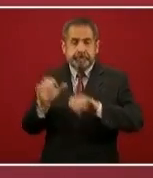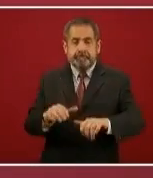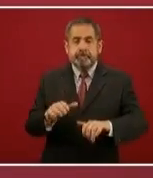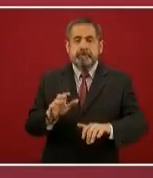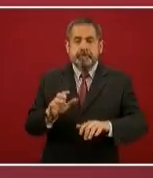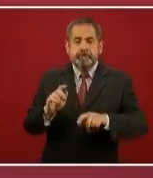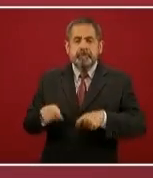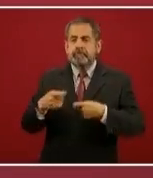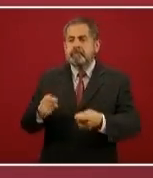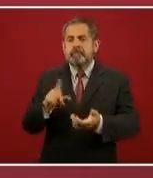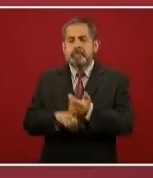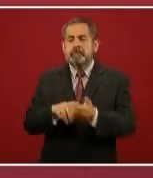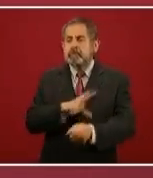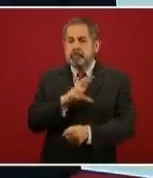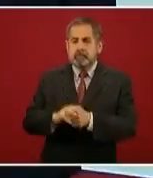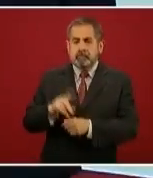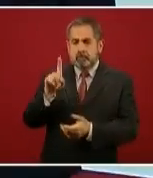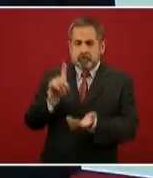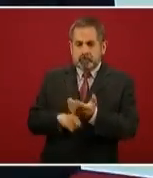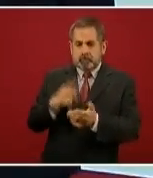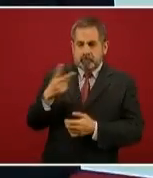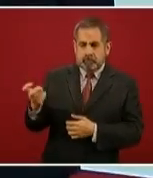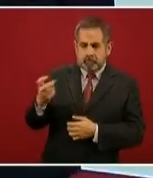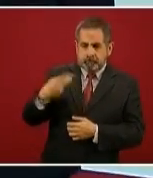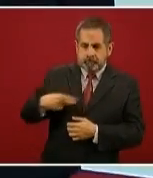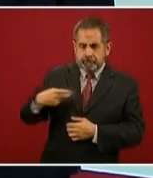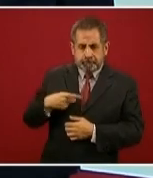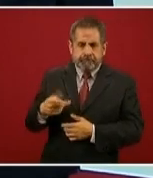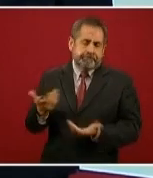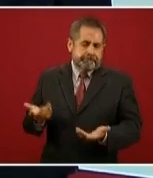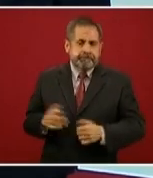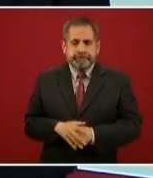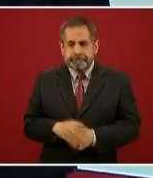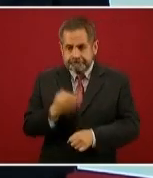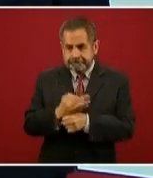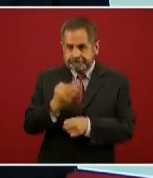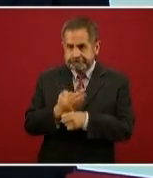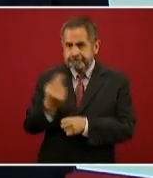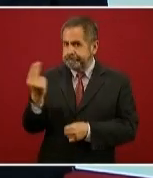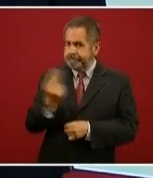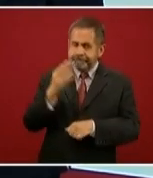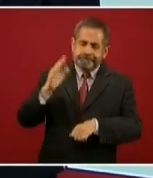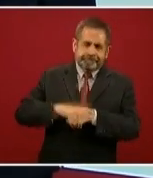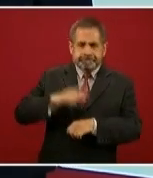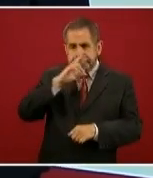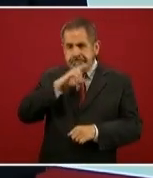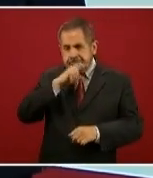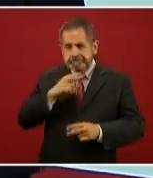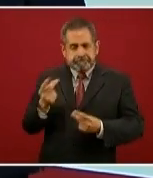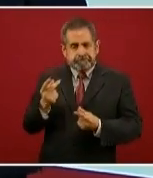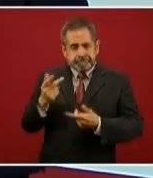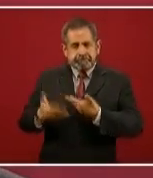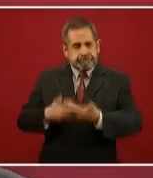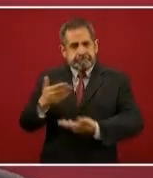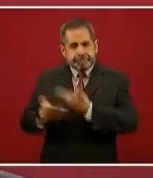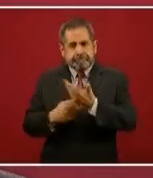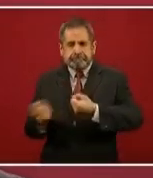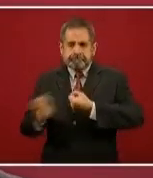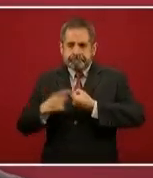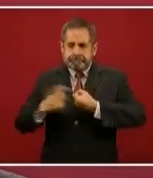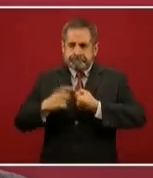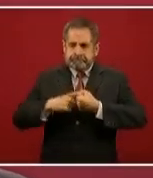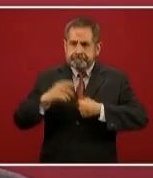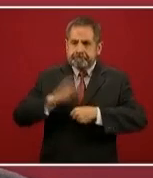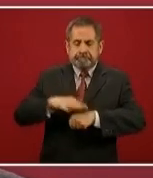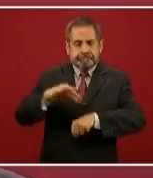hemos completado más de 1.200 personas. Sin embargo, en este momento necesitamos acelerar el proceso de reclutamiento, por